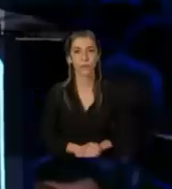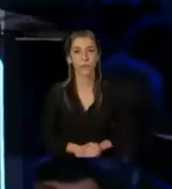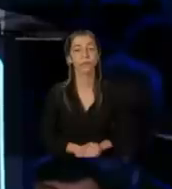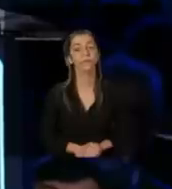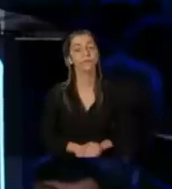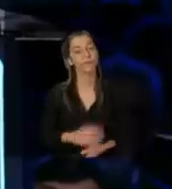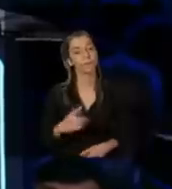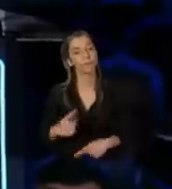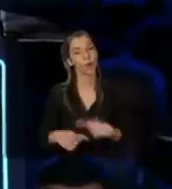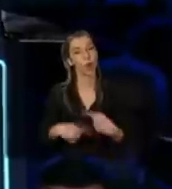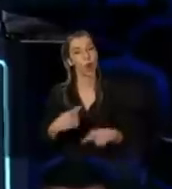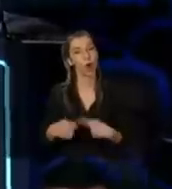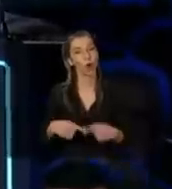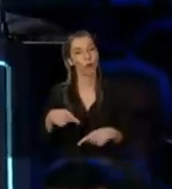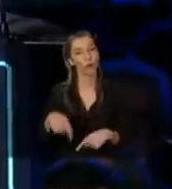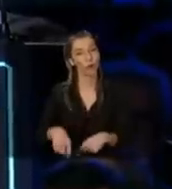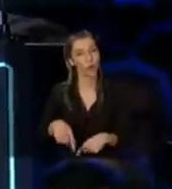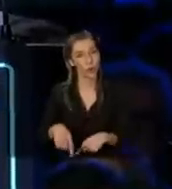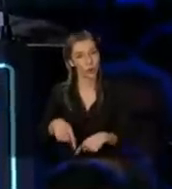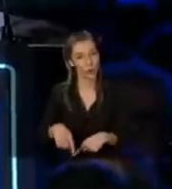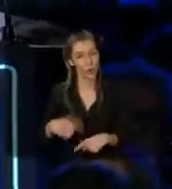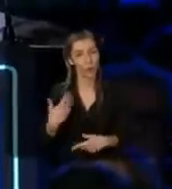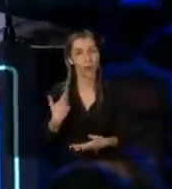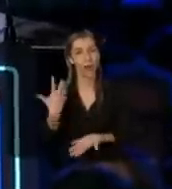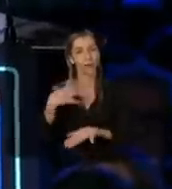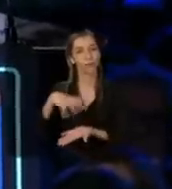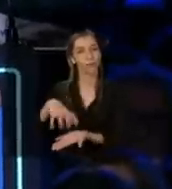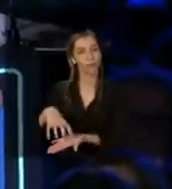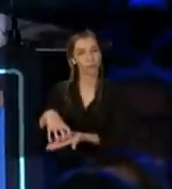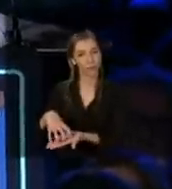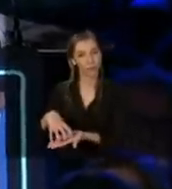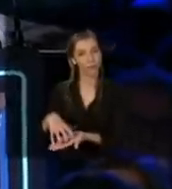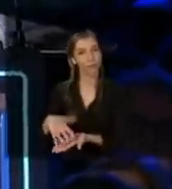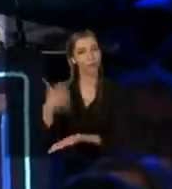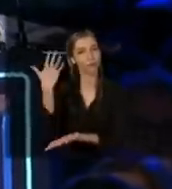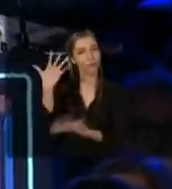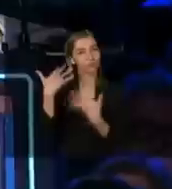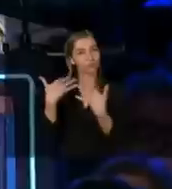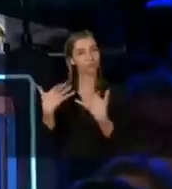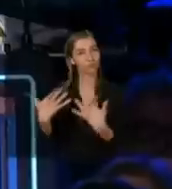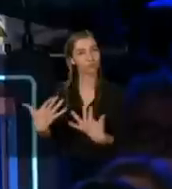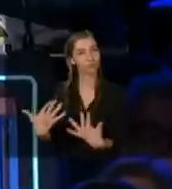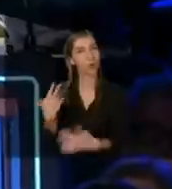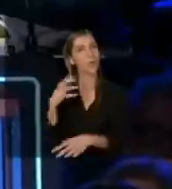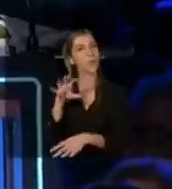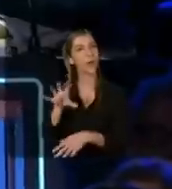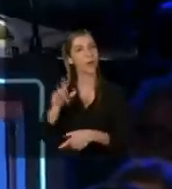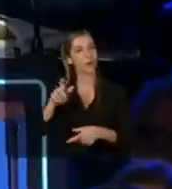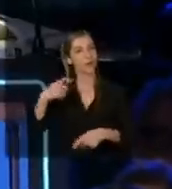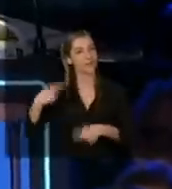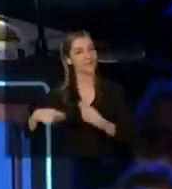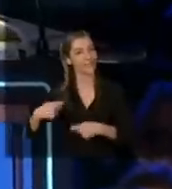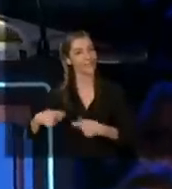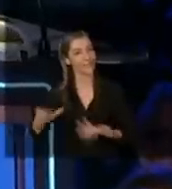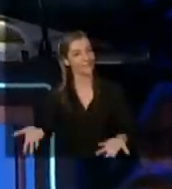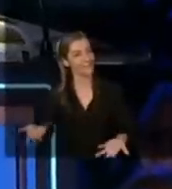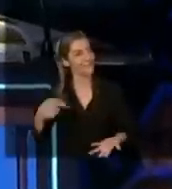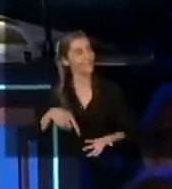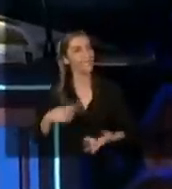Y seguimos en este hermoso Fórum de Santiago del Estero, en este primer debate